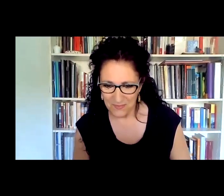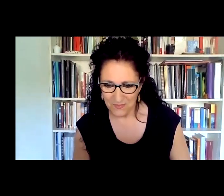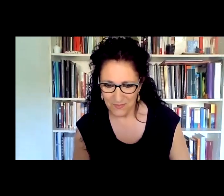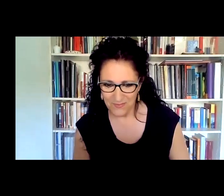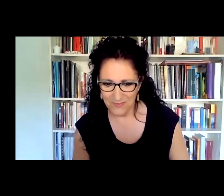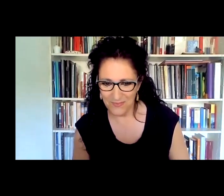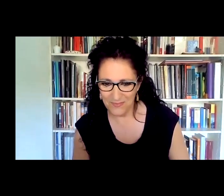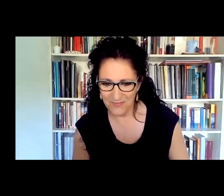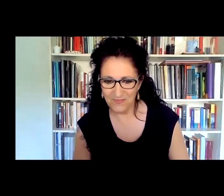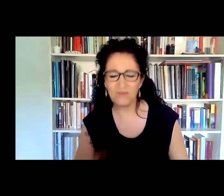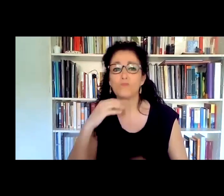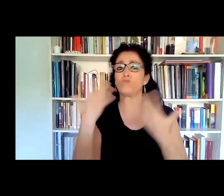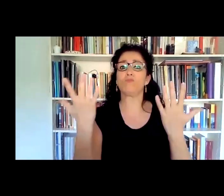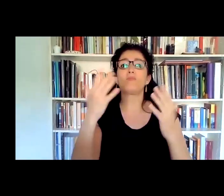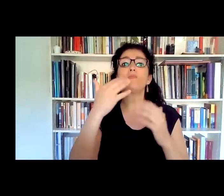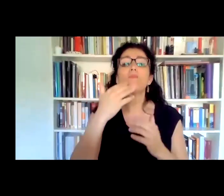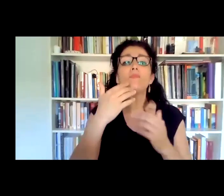estudios universitarios.